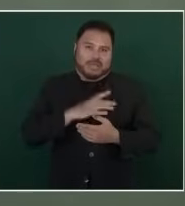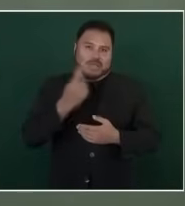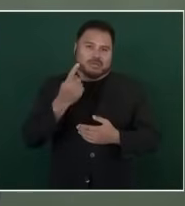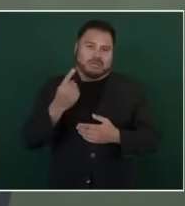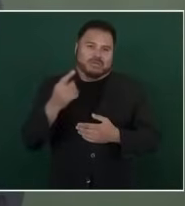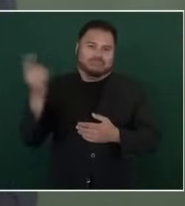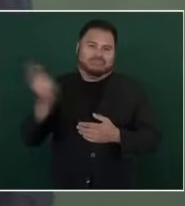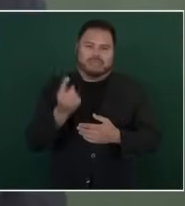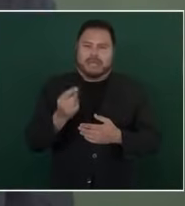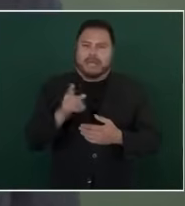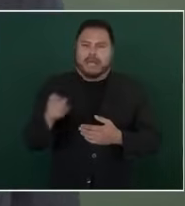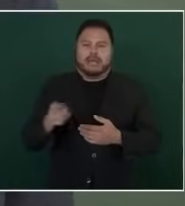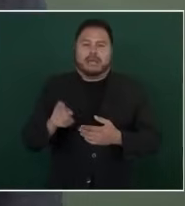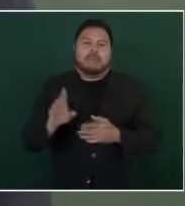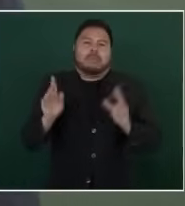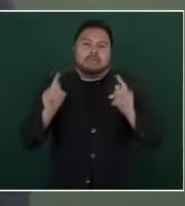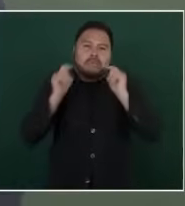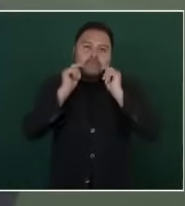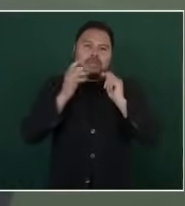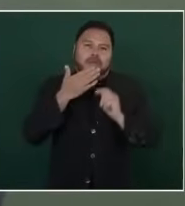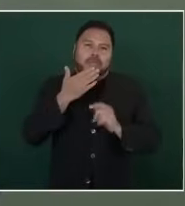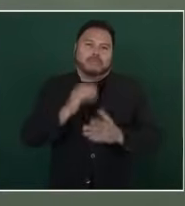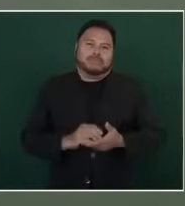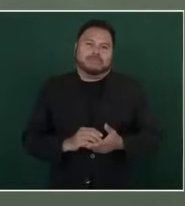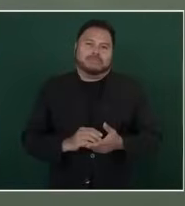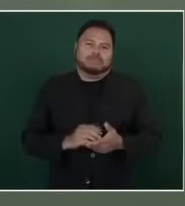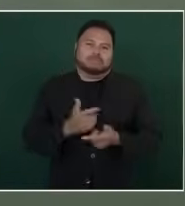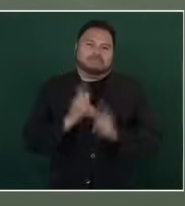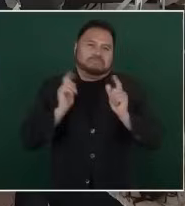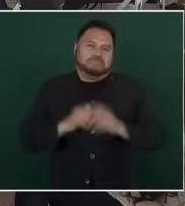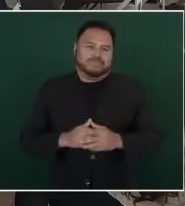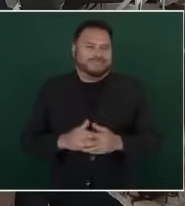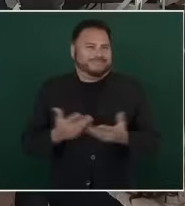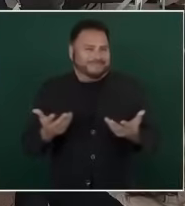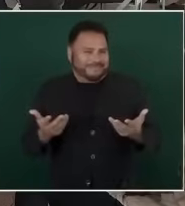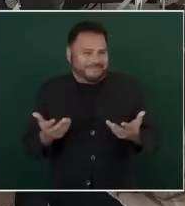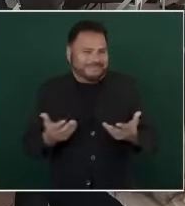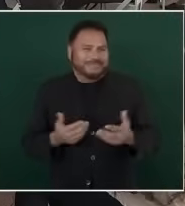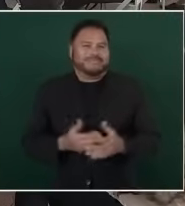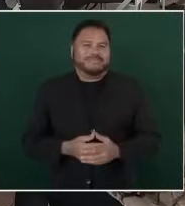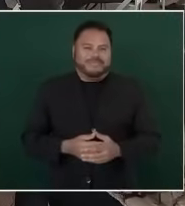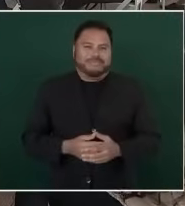y a ella no la censura. La trajo